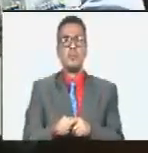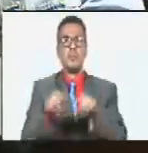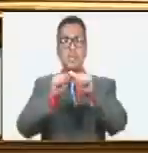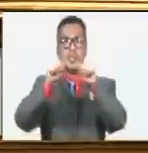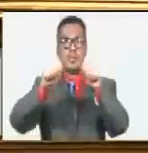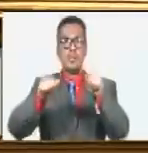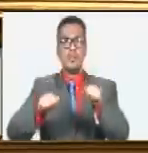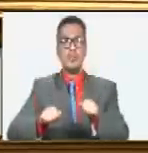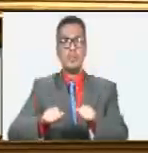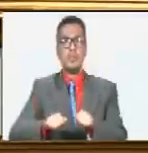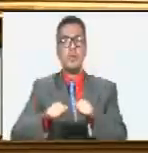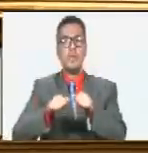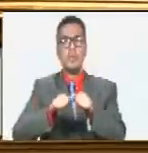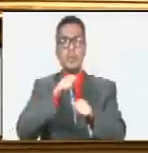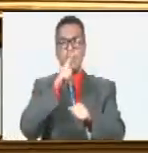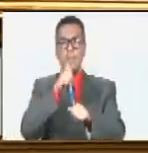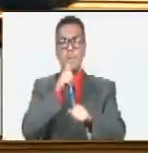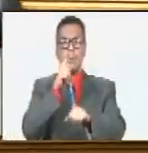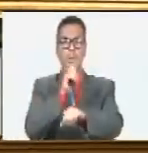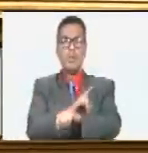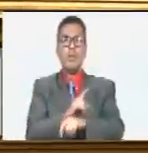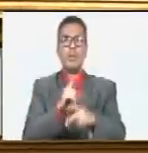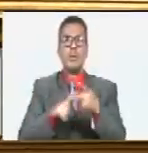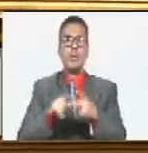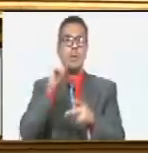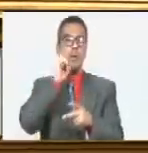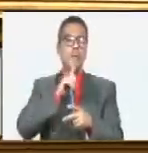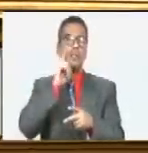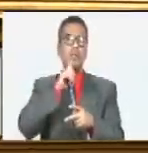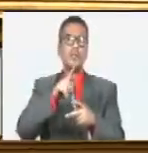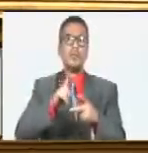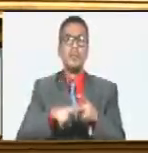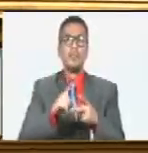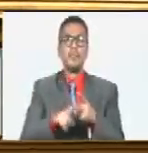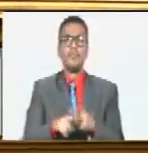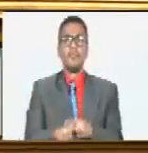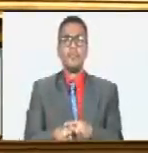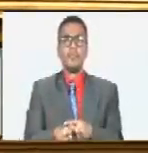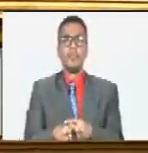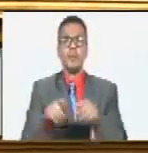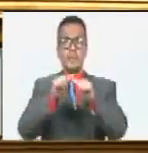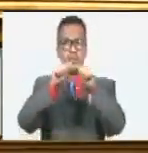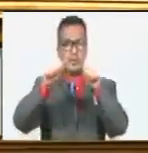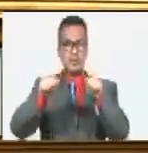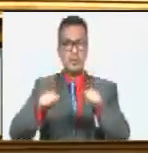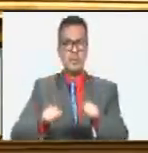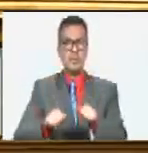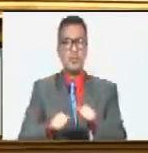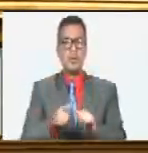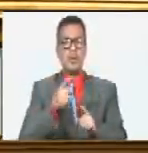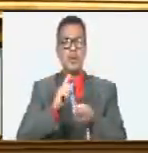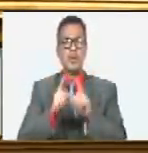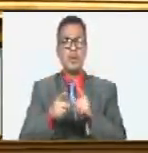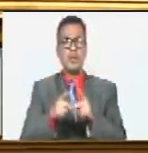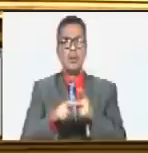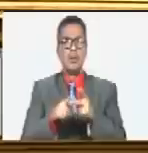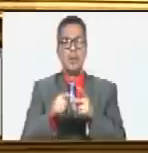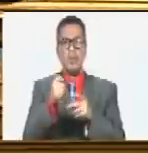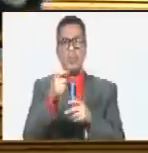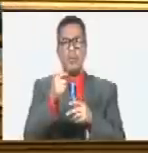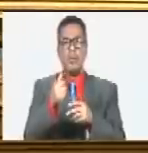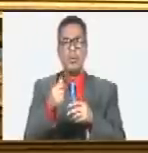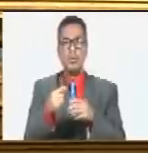fraude, del sistema de la mentira, del sistema donde unos pocos se reunían